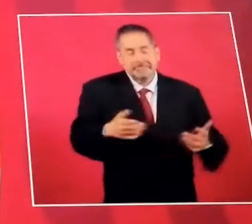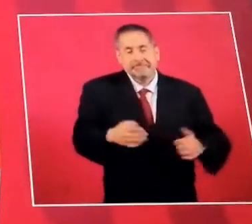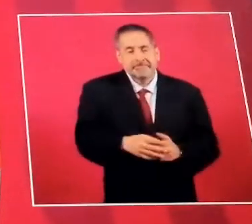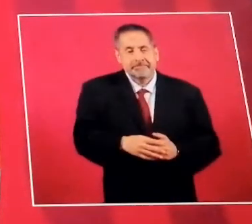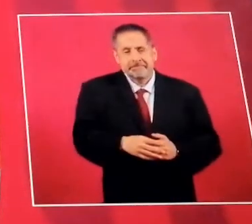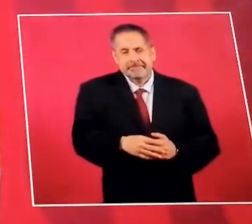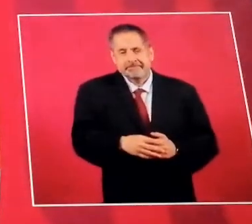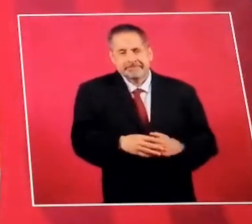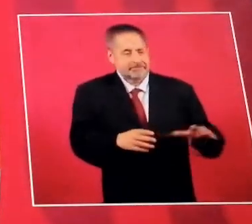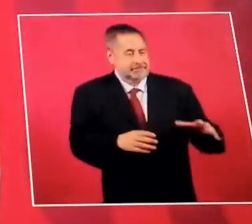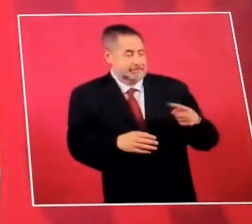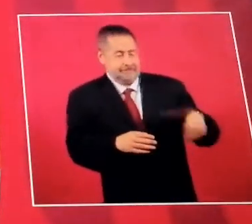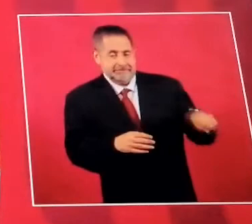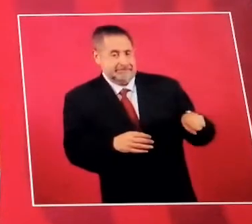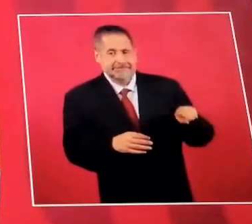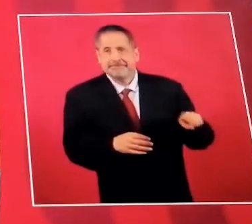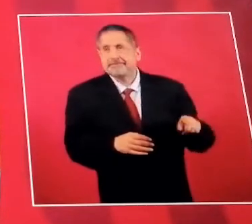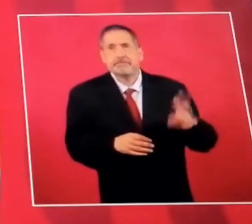porque ellos son